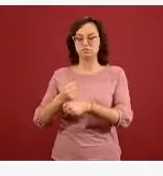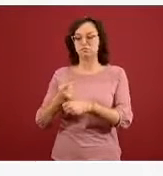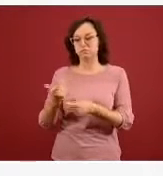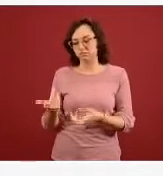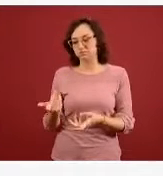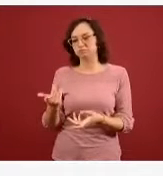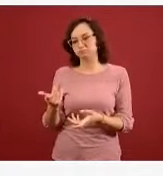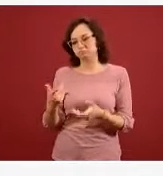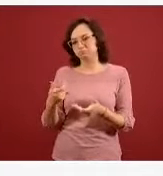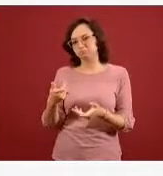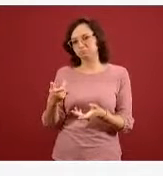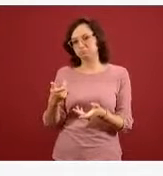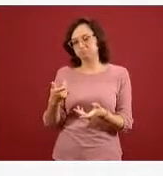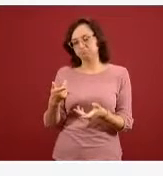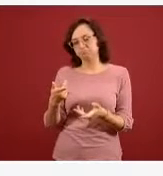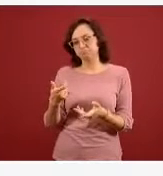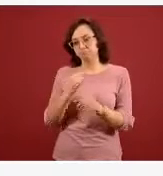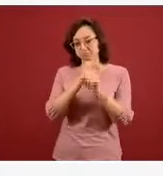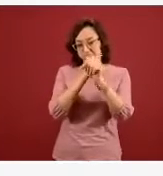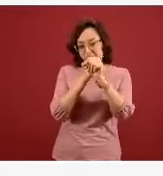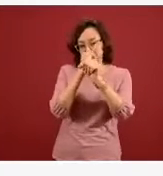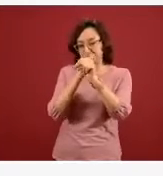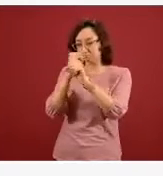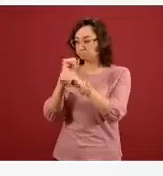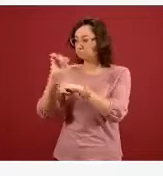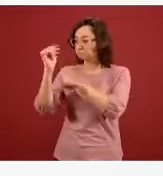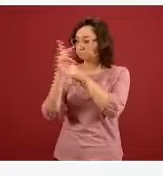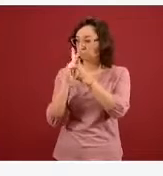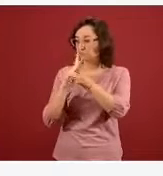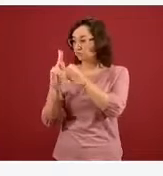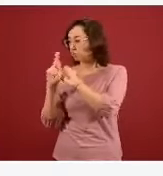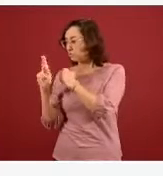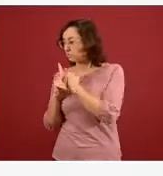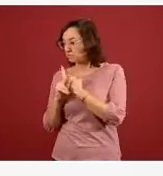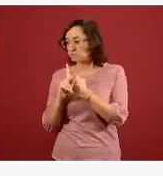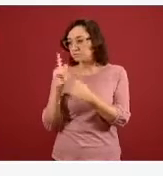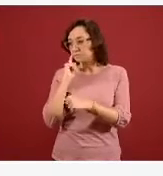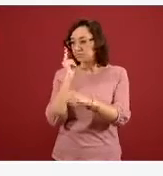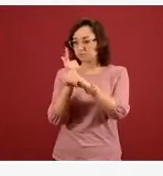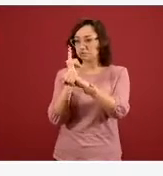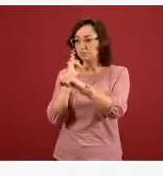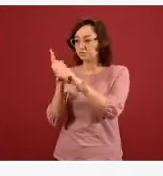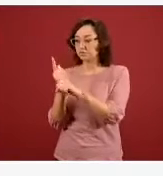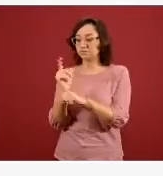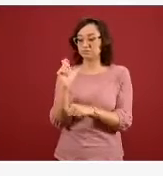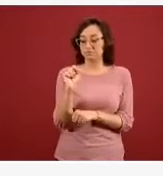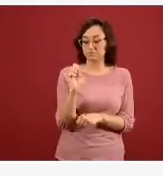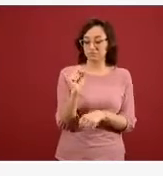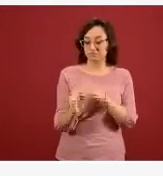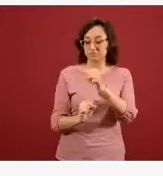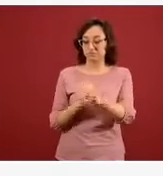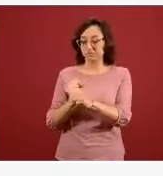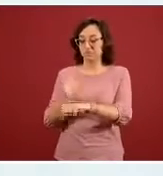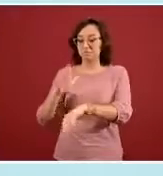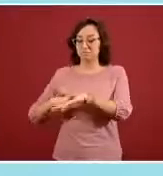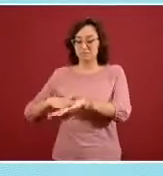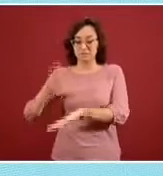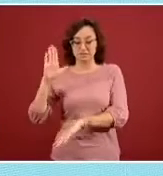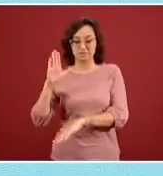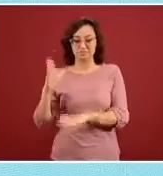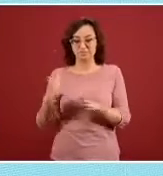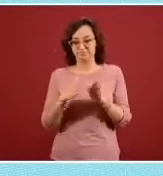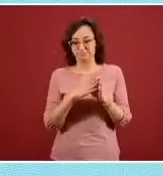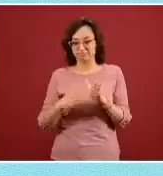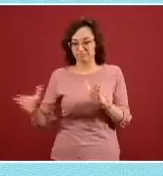por la evidencia científica proveniente de lo que ha ocurrido en otros países que a partir de los 60 años hay un